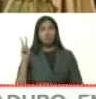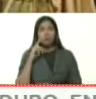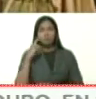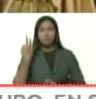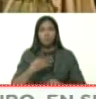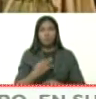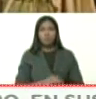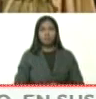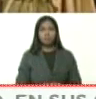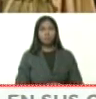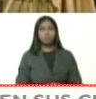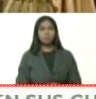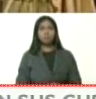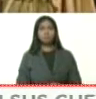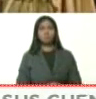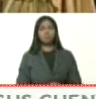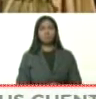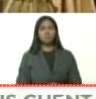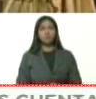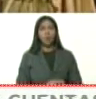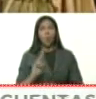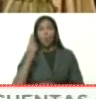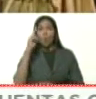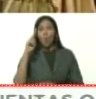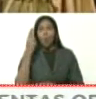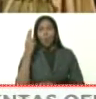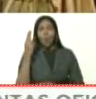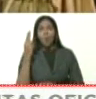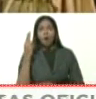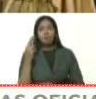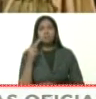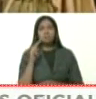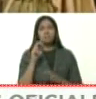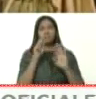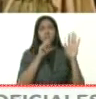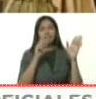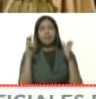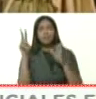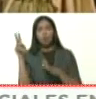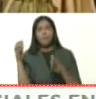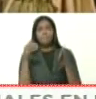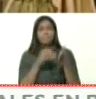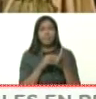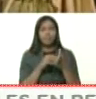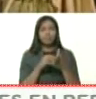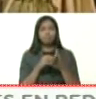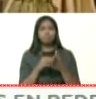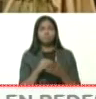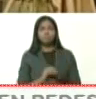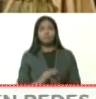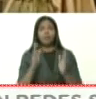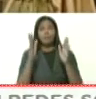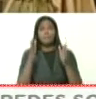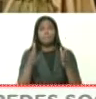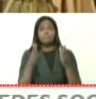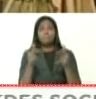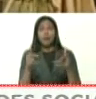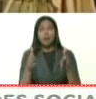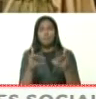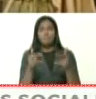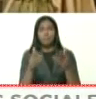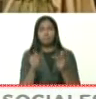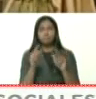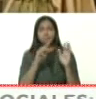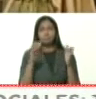realidad. Honduras, 62.000 hondureños. Panamá, 50.000 panameños.